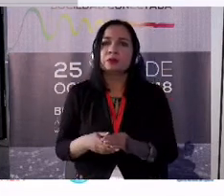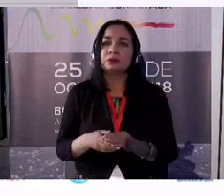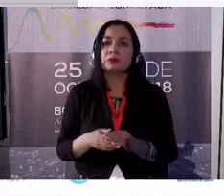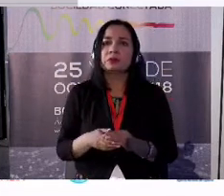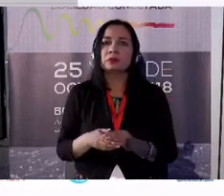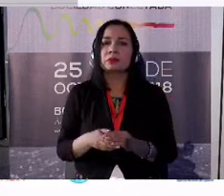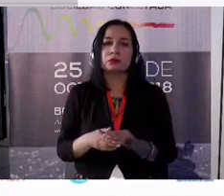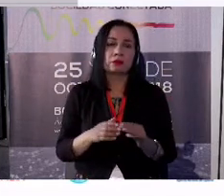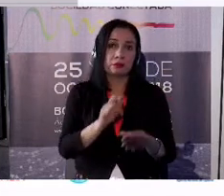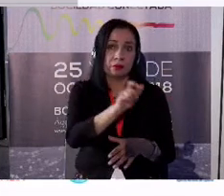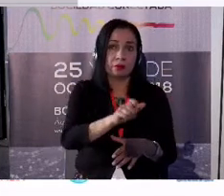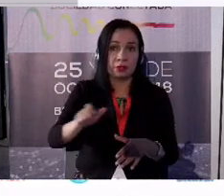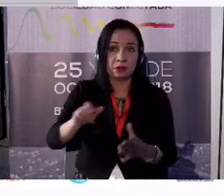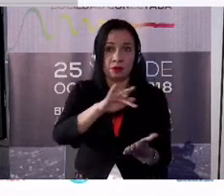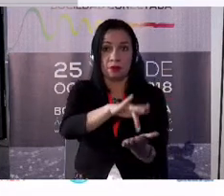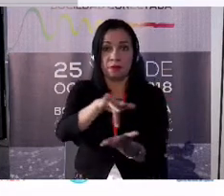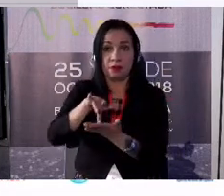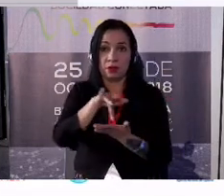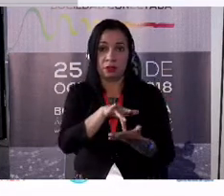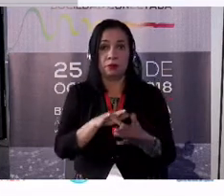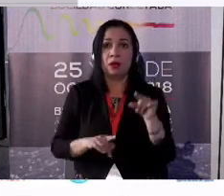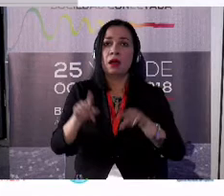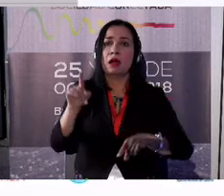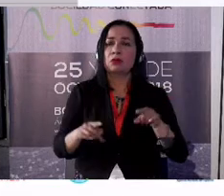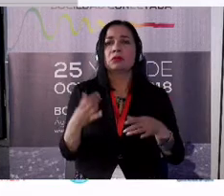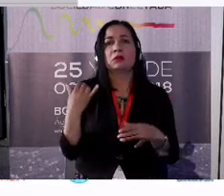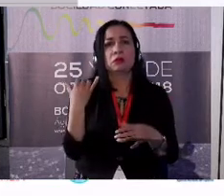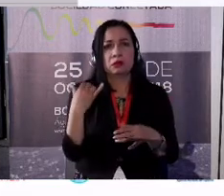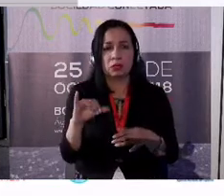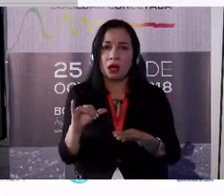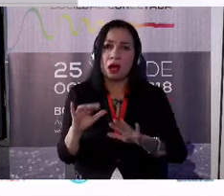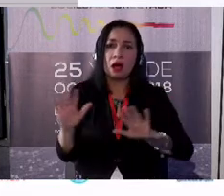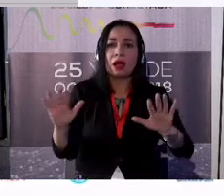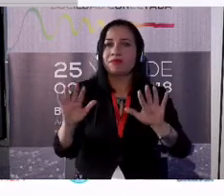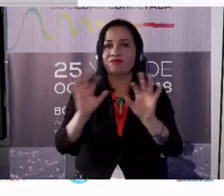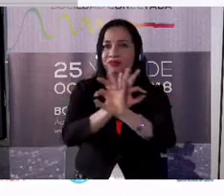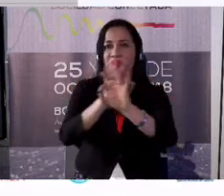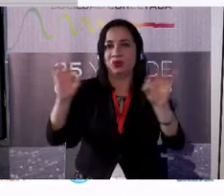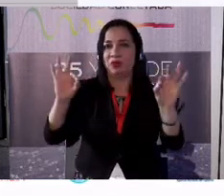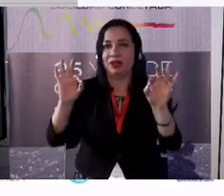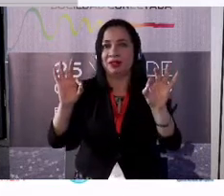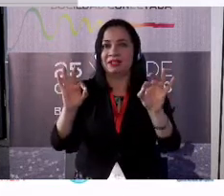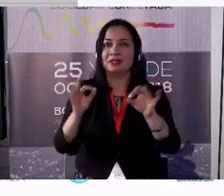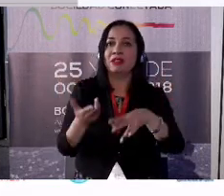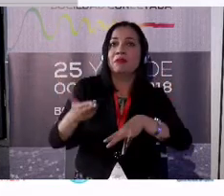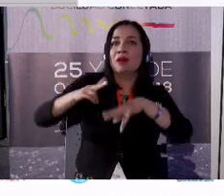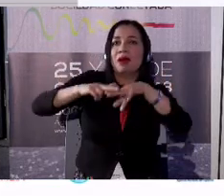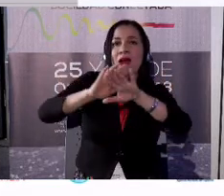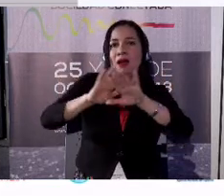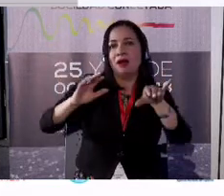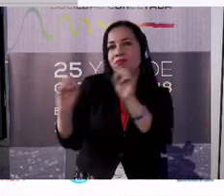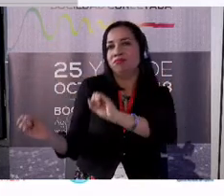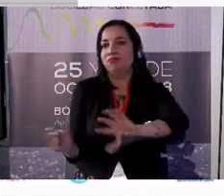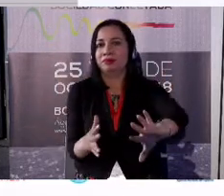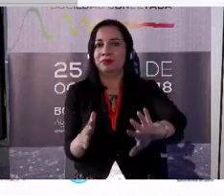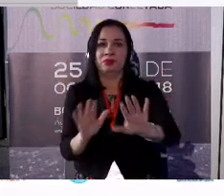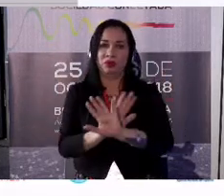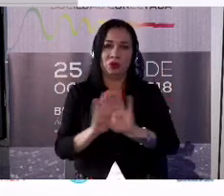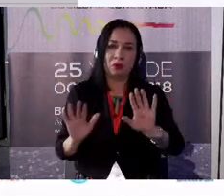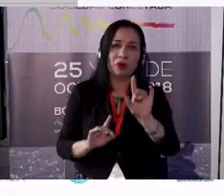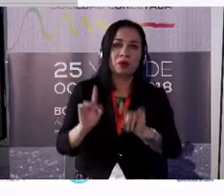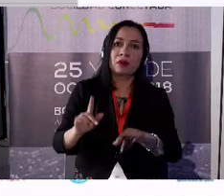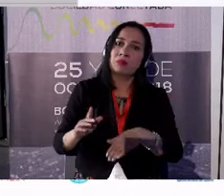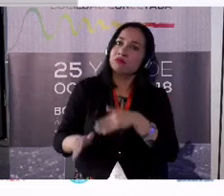hay participantes que ya tiran la toalla y en algún producto siguió una competencia hasta